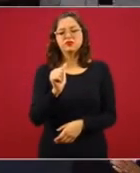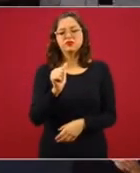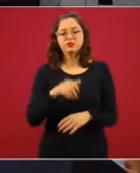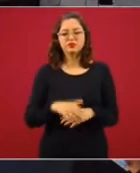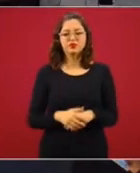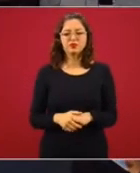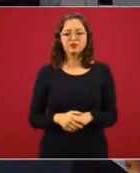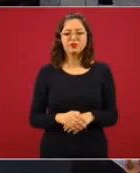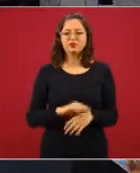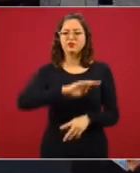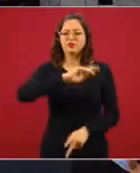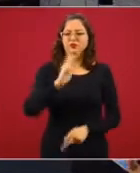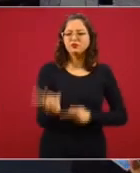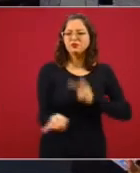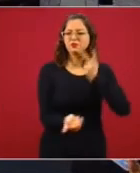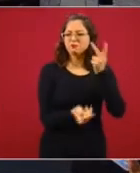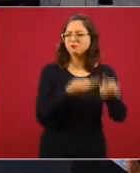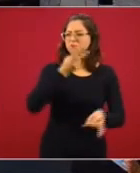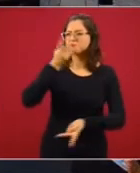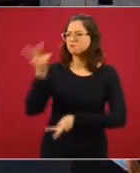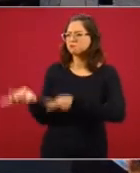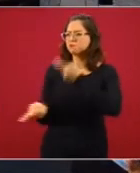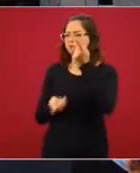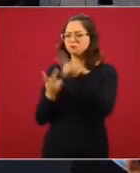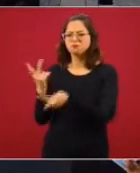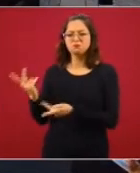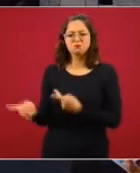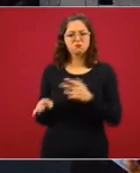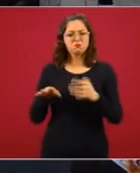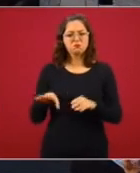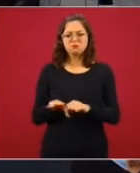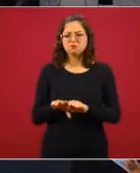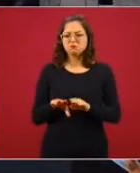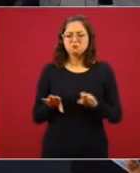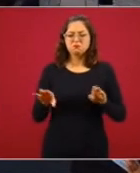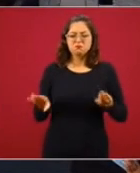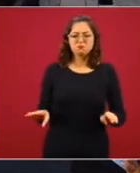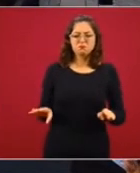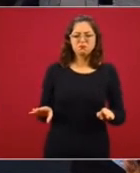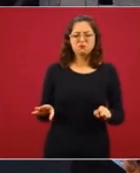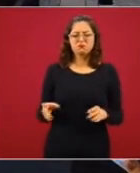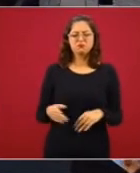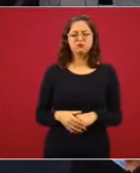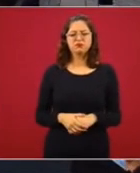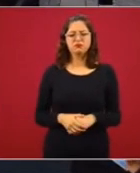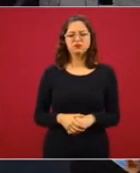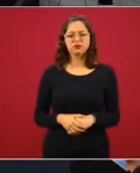Se han hecho consultas democráticas,